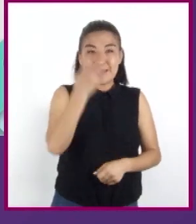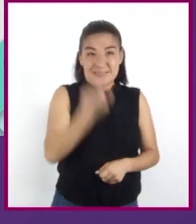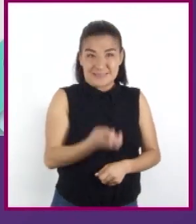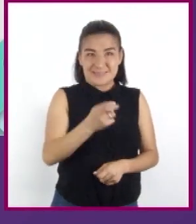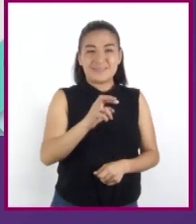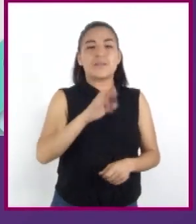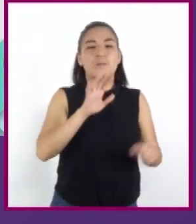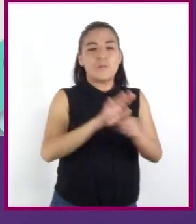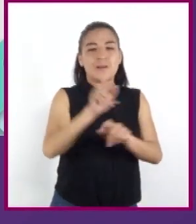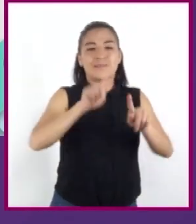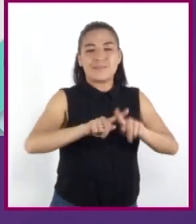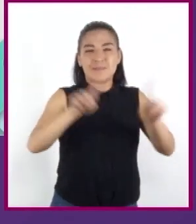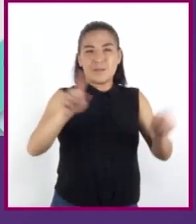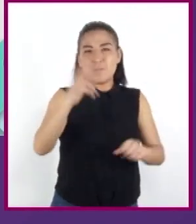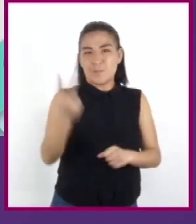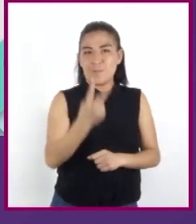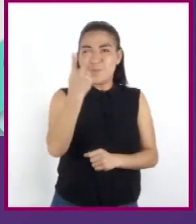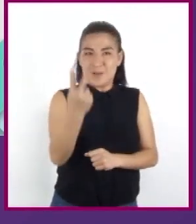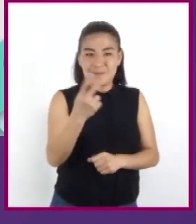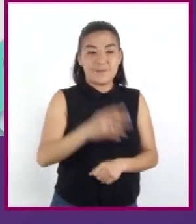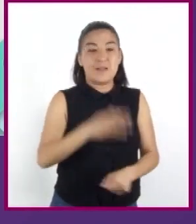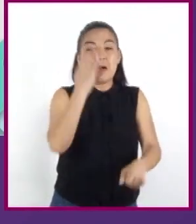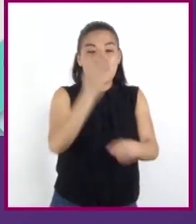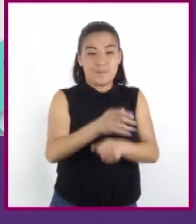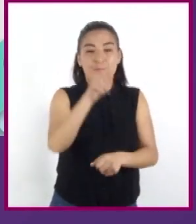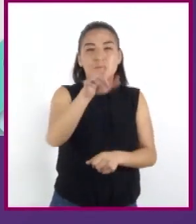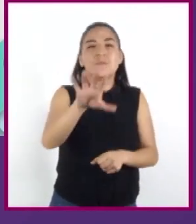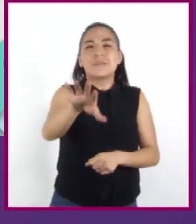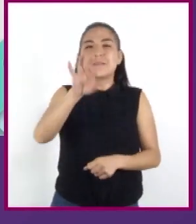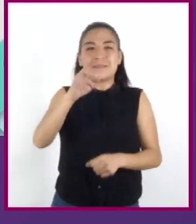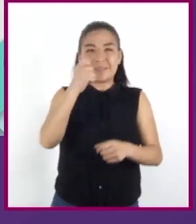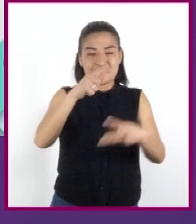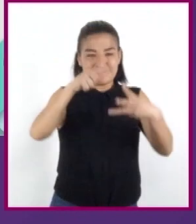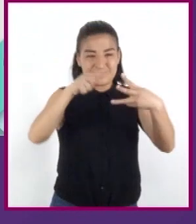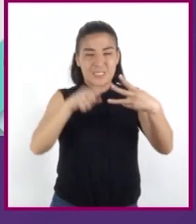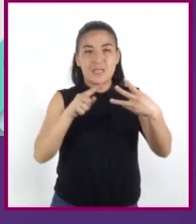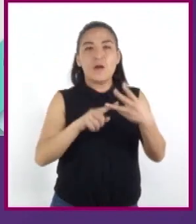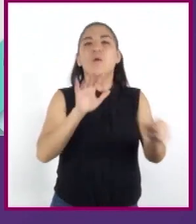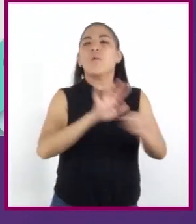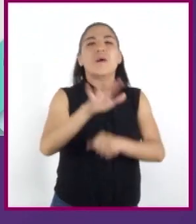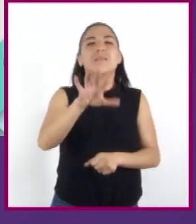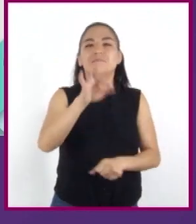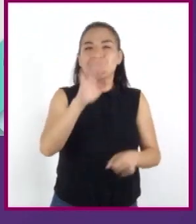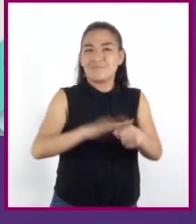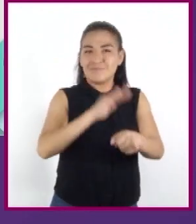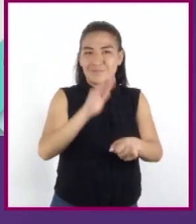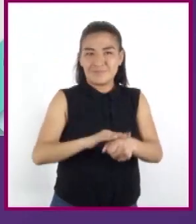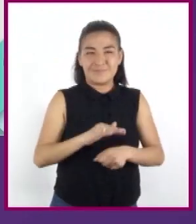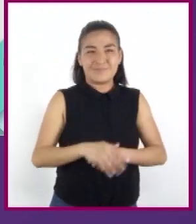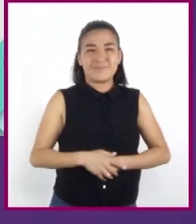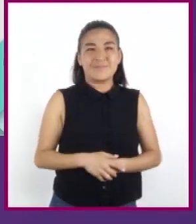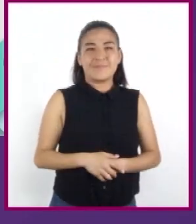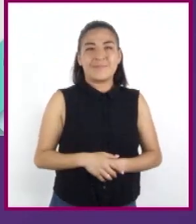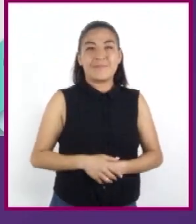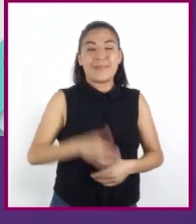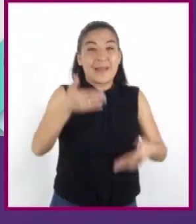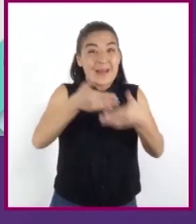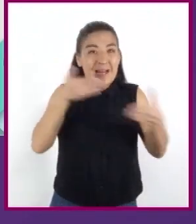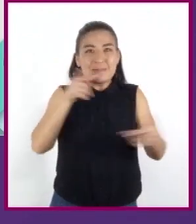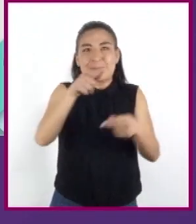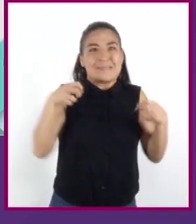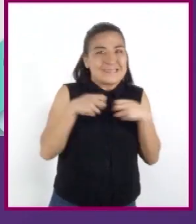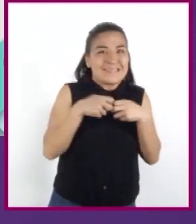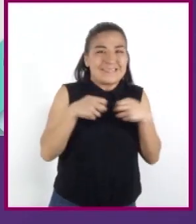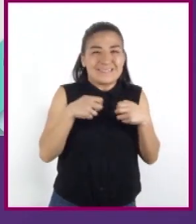la diferencia de cuadrados. Ahora, elijan entre estas opciones cuál es la correcta. Antes de que entren en